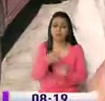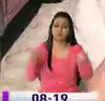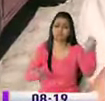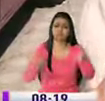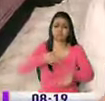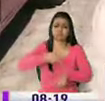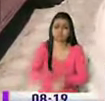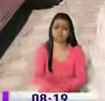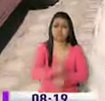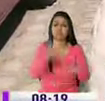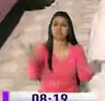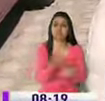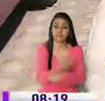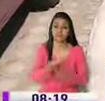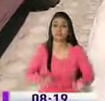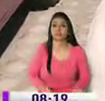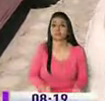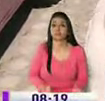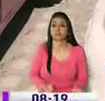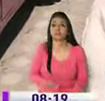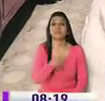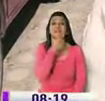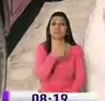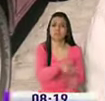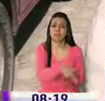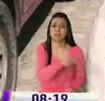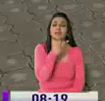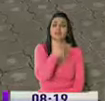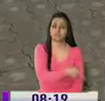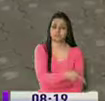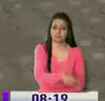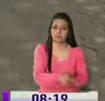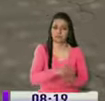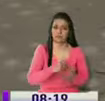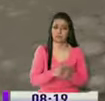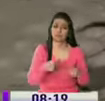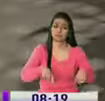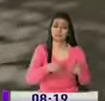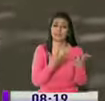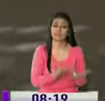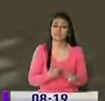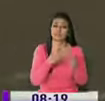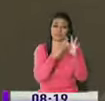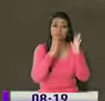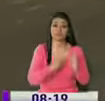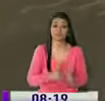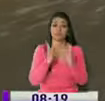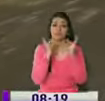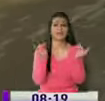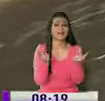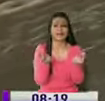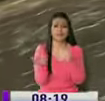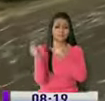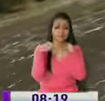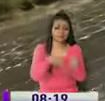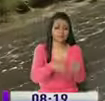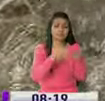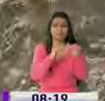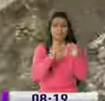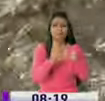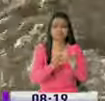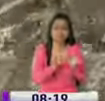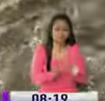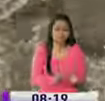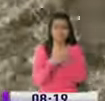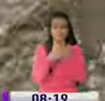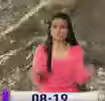se hunde. Entonces, ¿quién va a responder esto? Ellos esperan que los funcionarios públicos lleguen pronto y resuelvan el problema, de